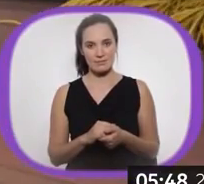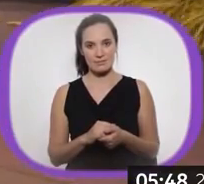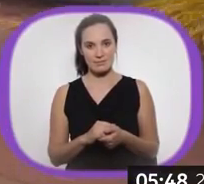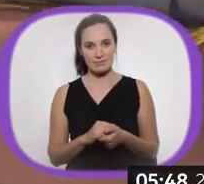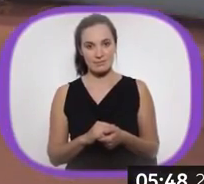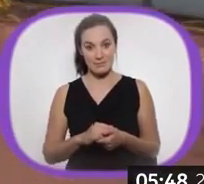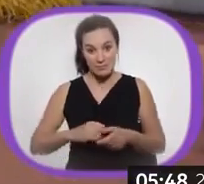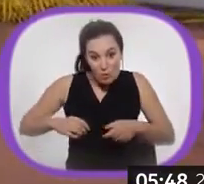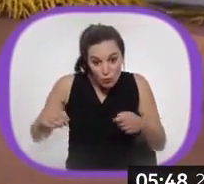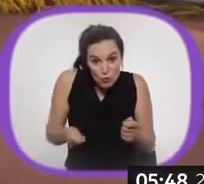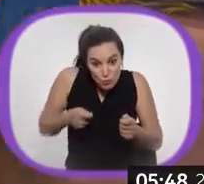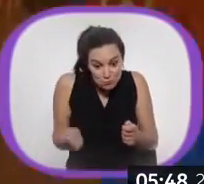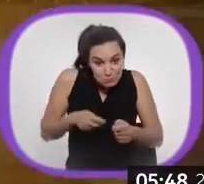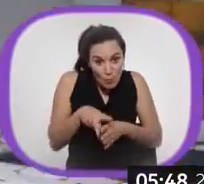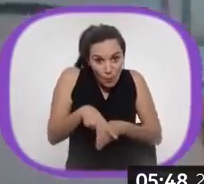¡Arre, Galahad!